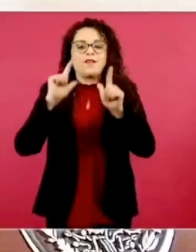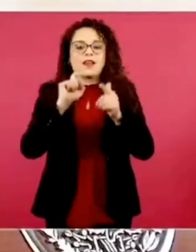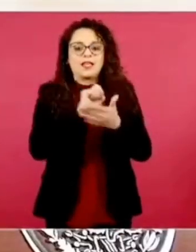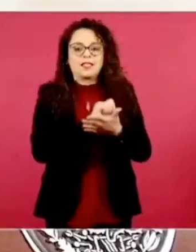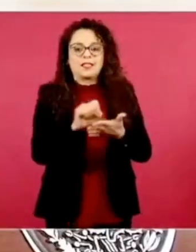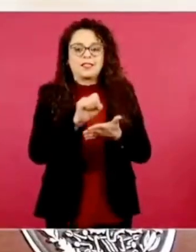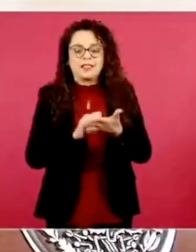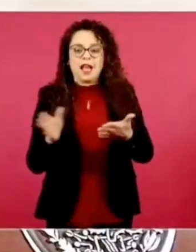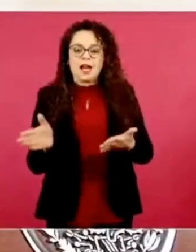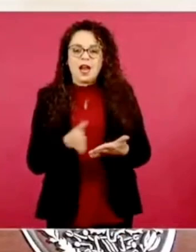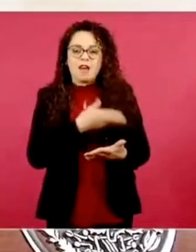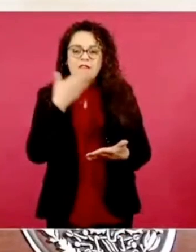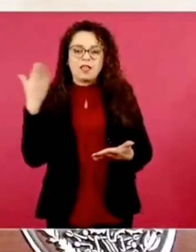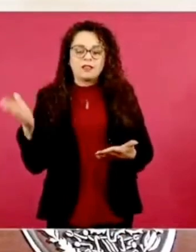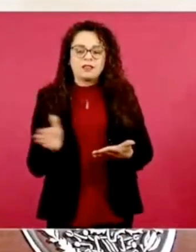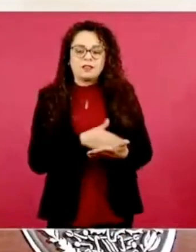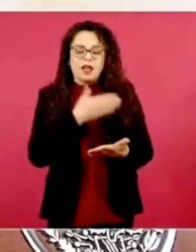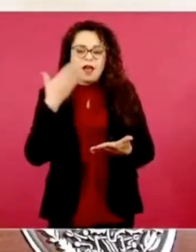que